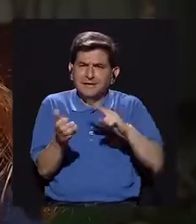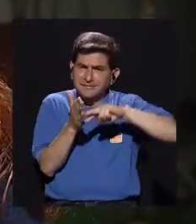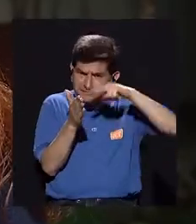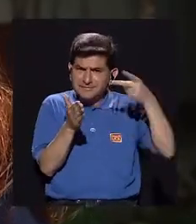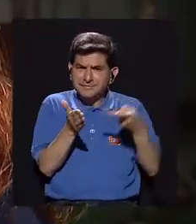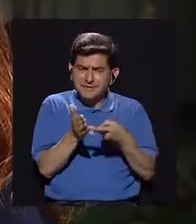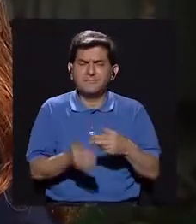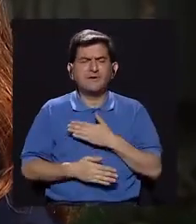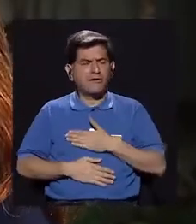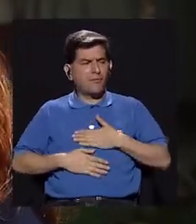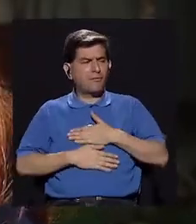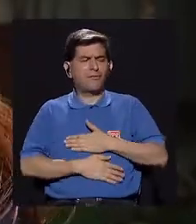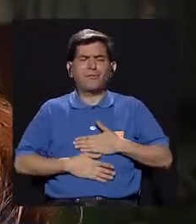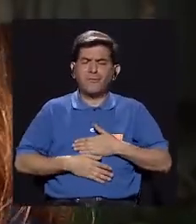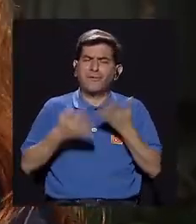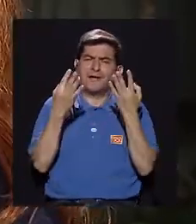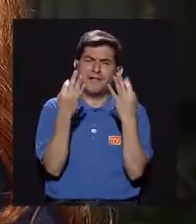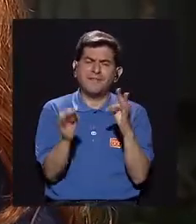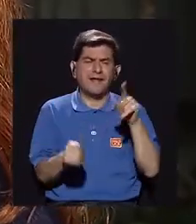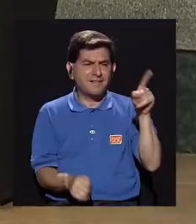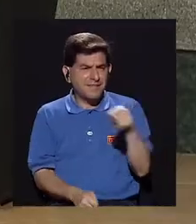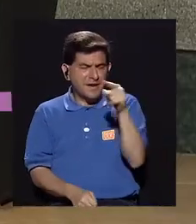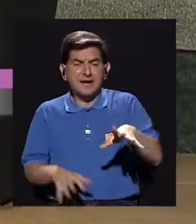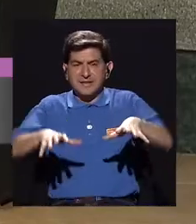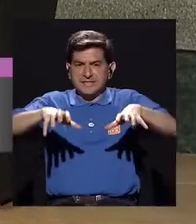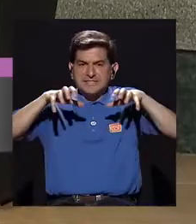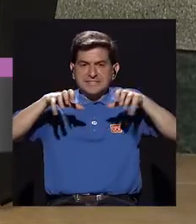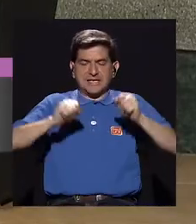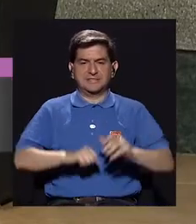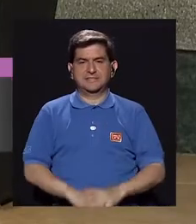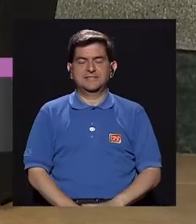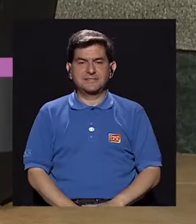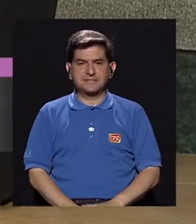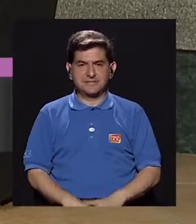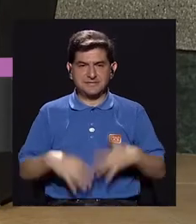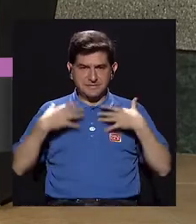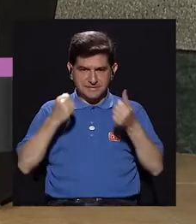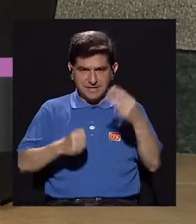saludable en el sentido de disfrutar, tratar de eliminar el estrés.